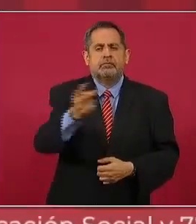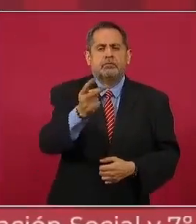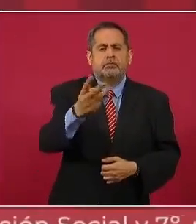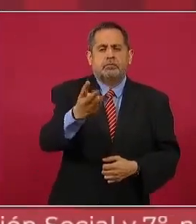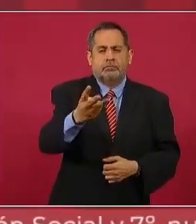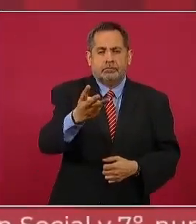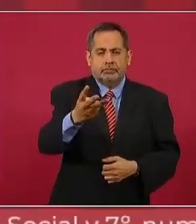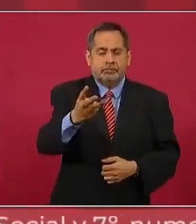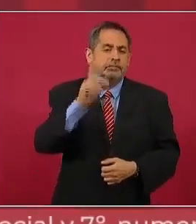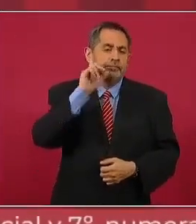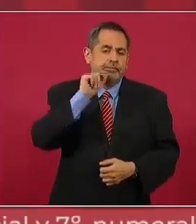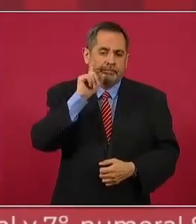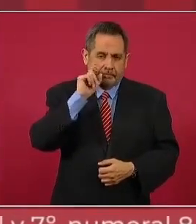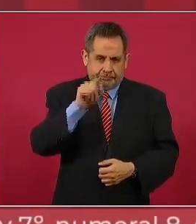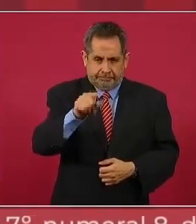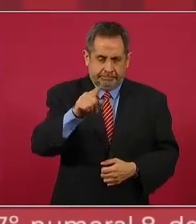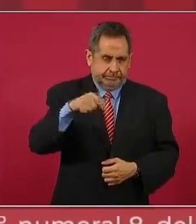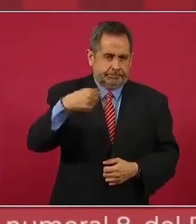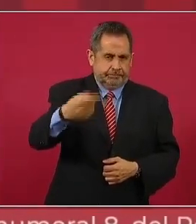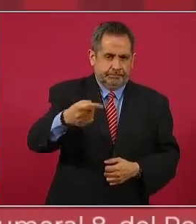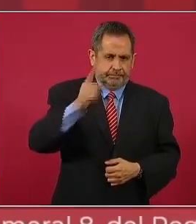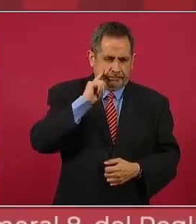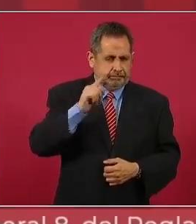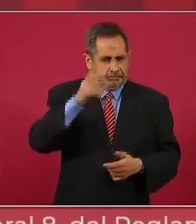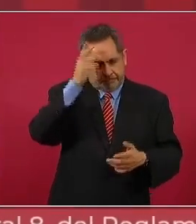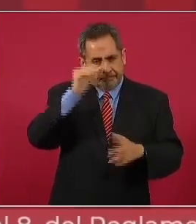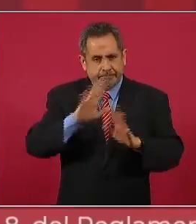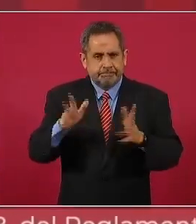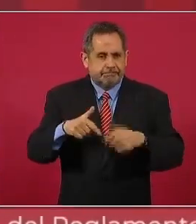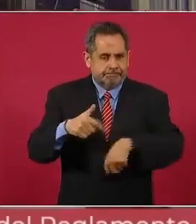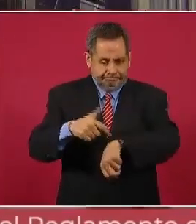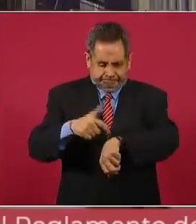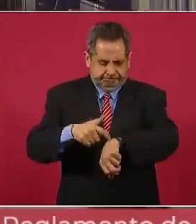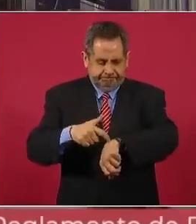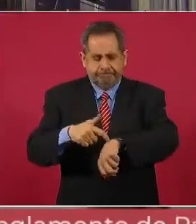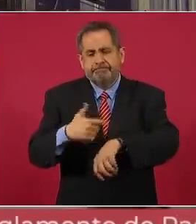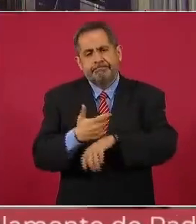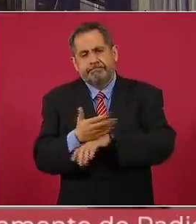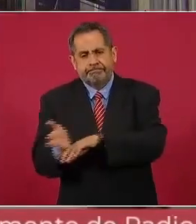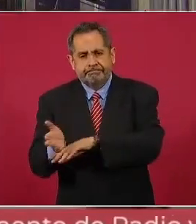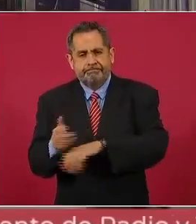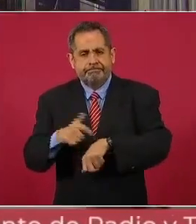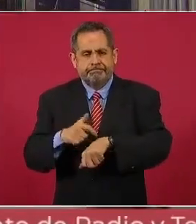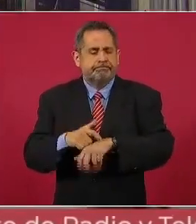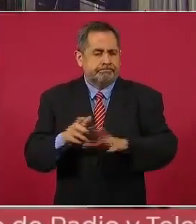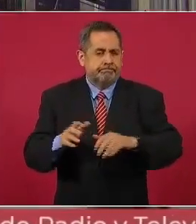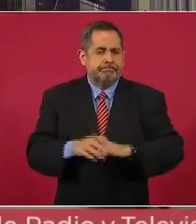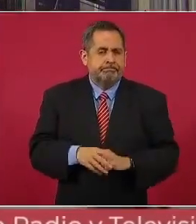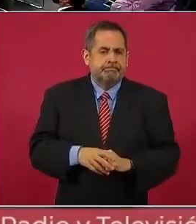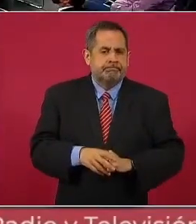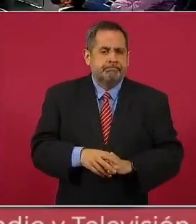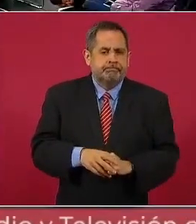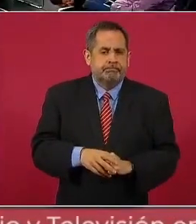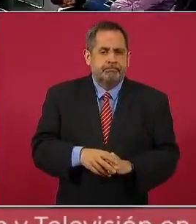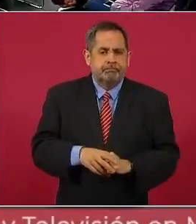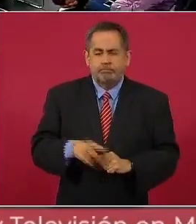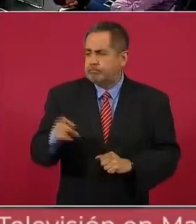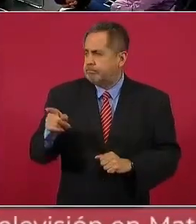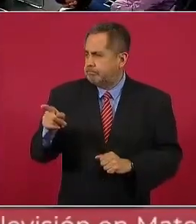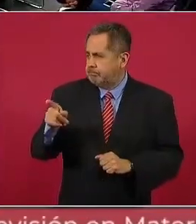tres, mañana, si les parece, es que ya se nos pasó el tiempo, ¿sí?